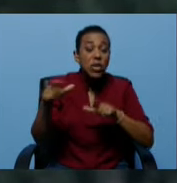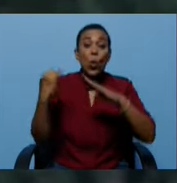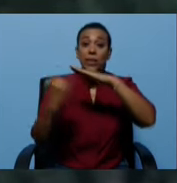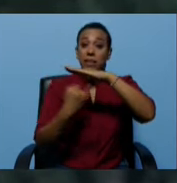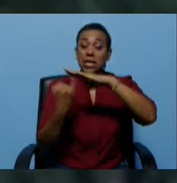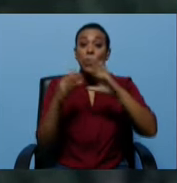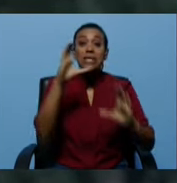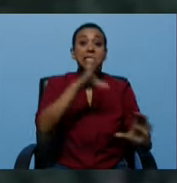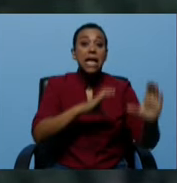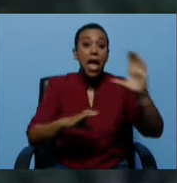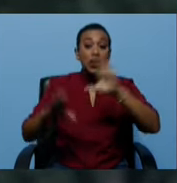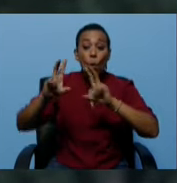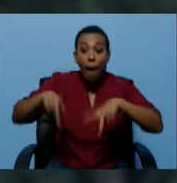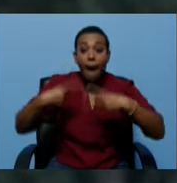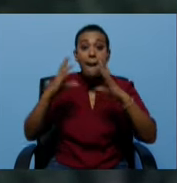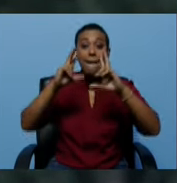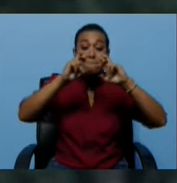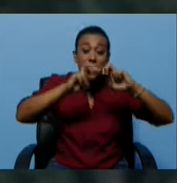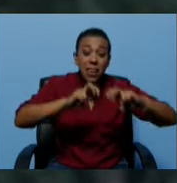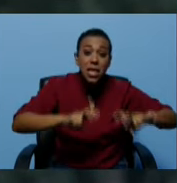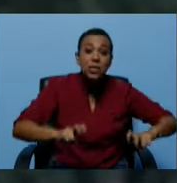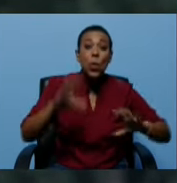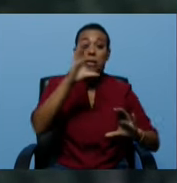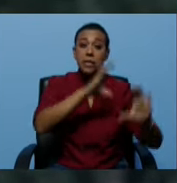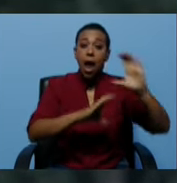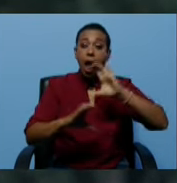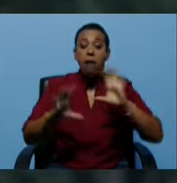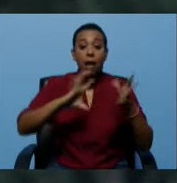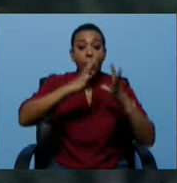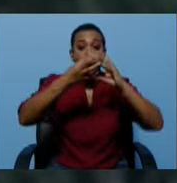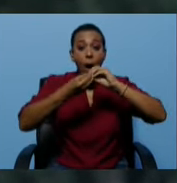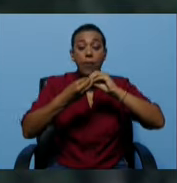instituto científico de investigación y ciencia aplicada